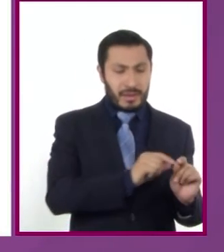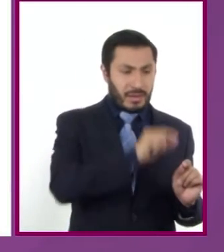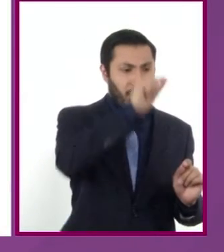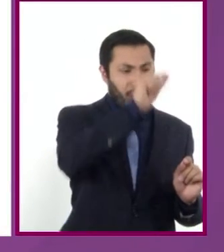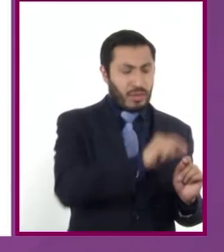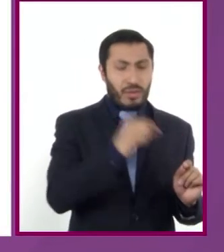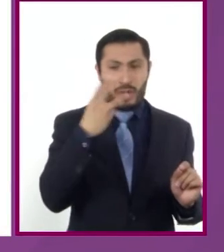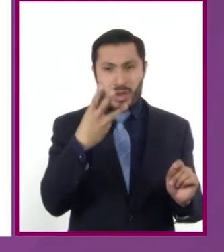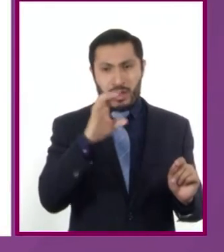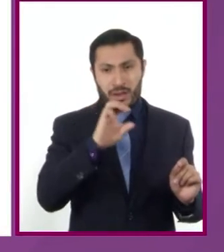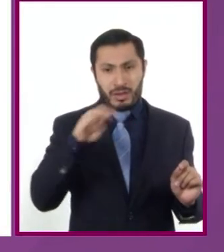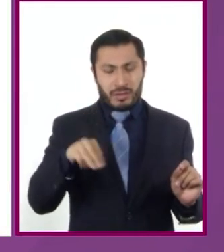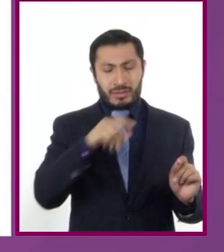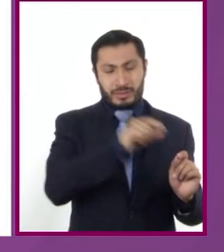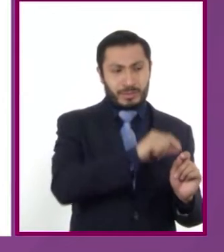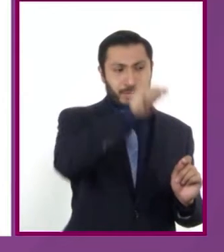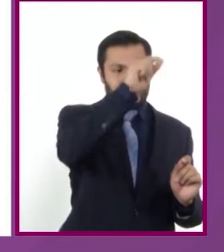de altura.